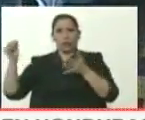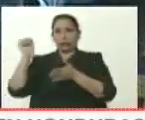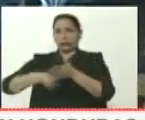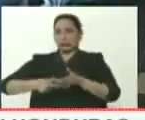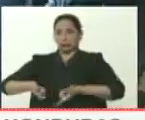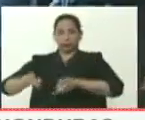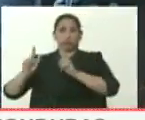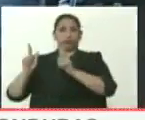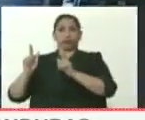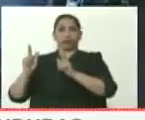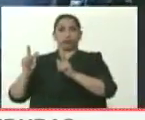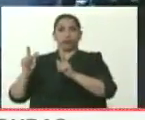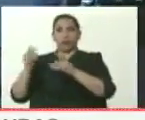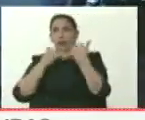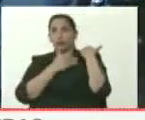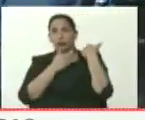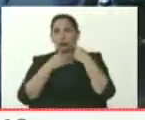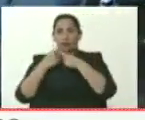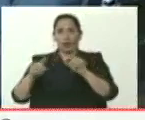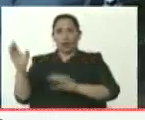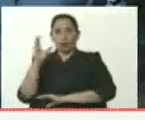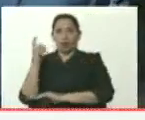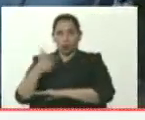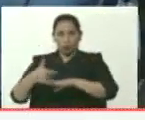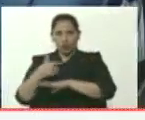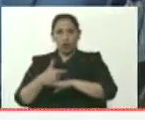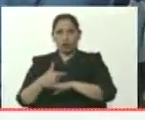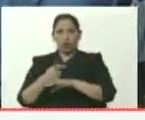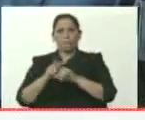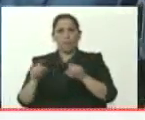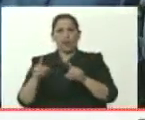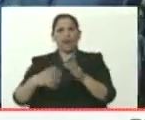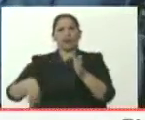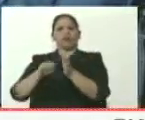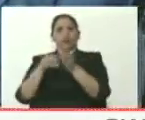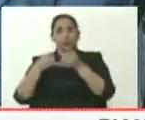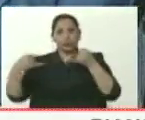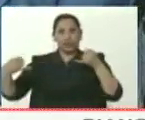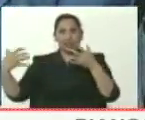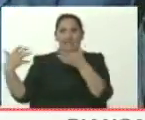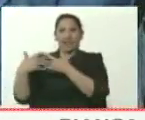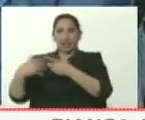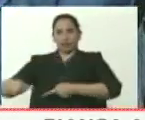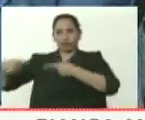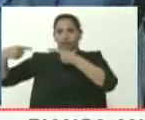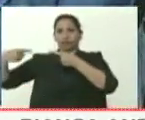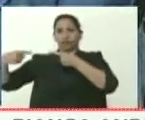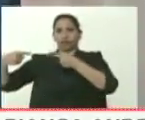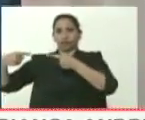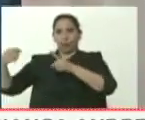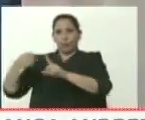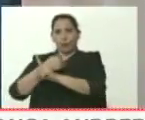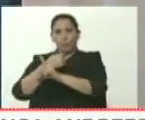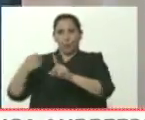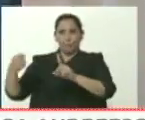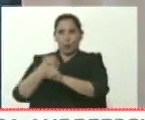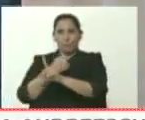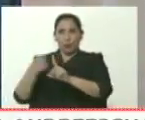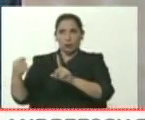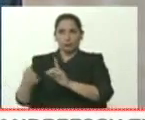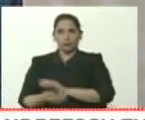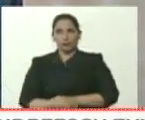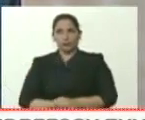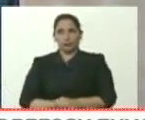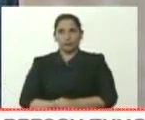responsabilidades del otro gobierno que hubo en el paréntesis, pero se ha retomado el hilo de la guerra, de la agresión,